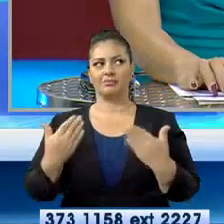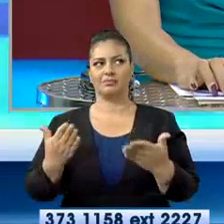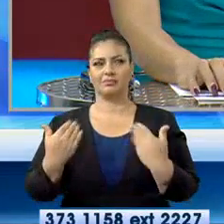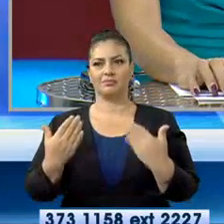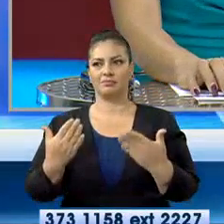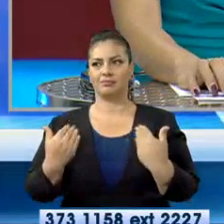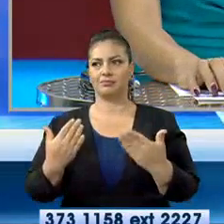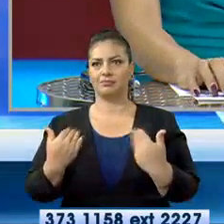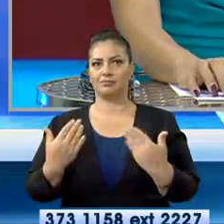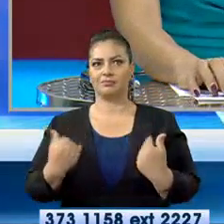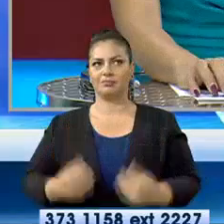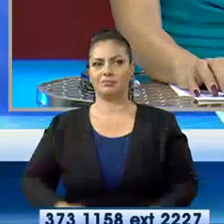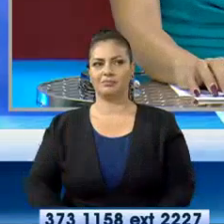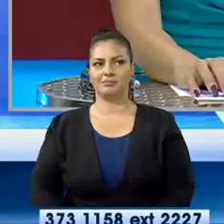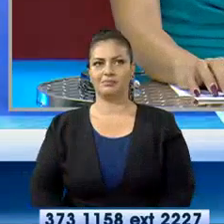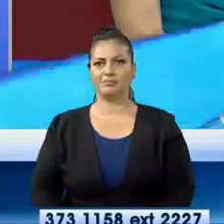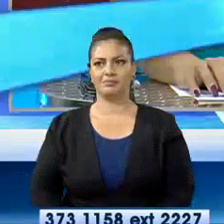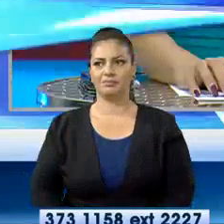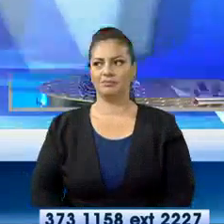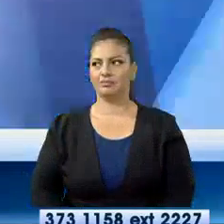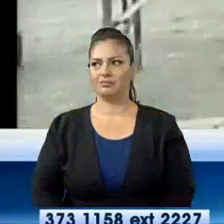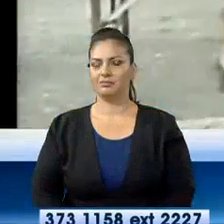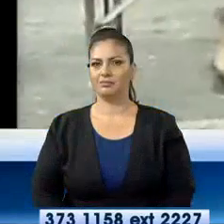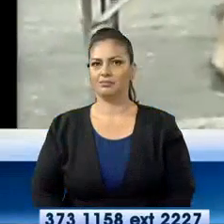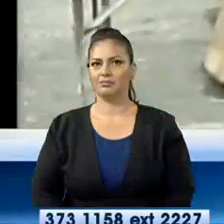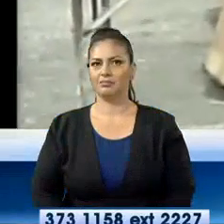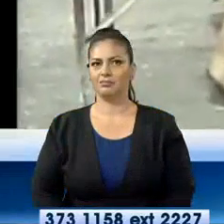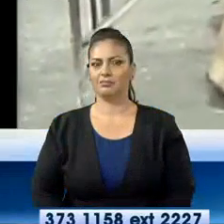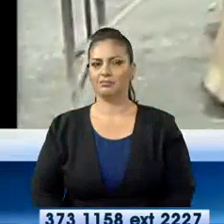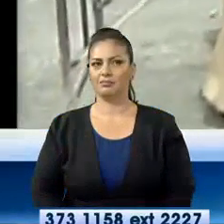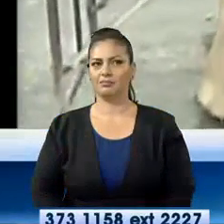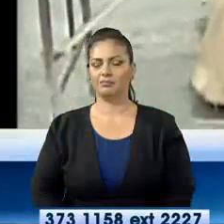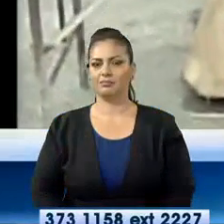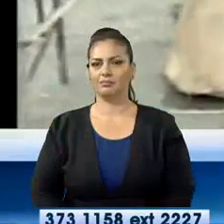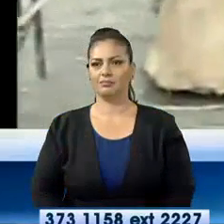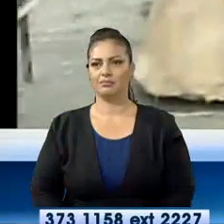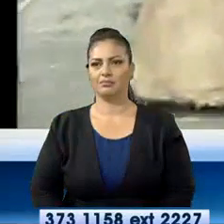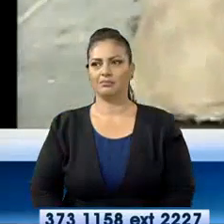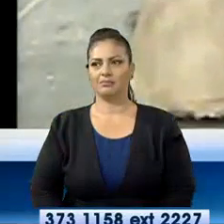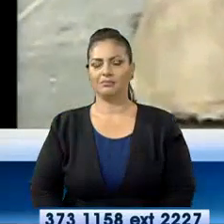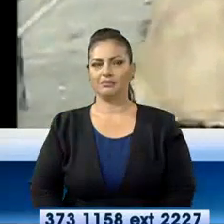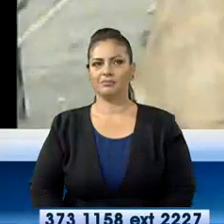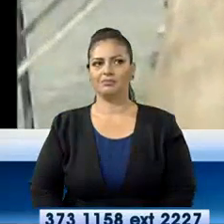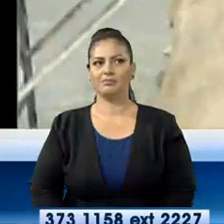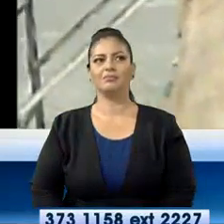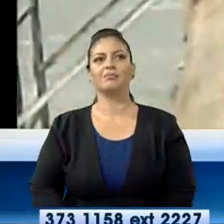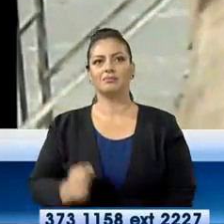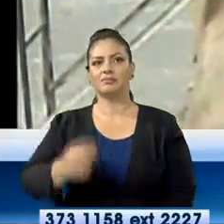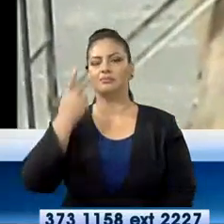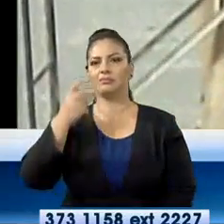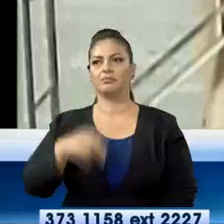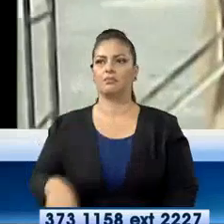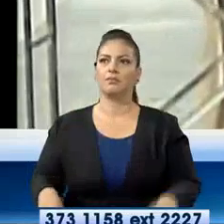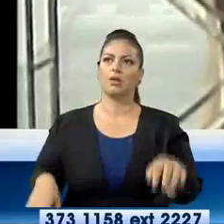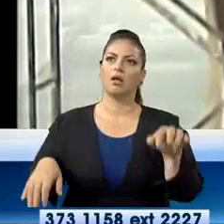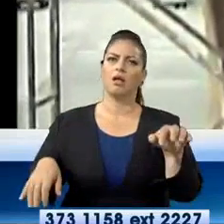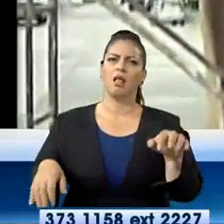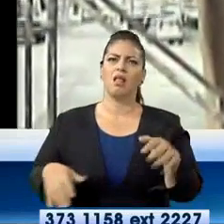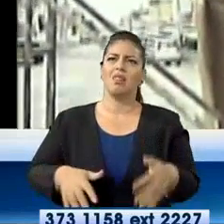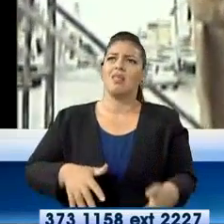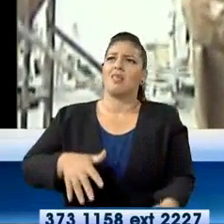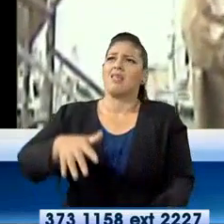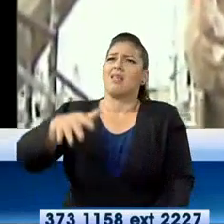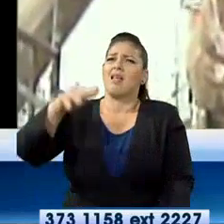atractivo turístico. Podemos ver que este ya está, bueno, bastante grande. Así. Ya de